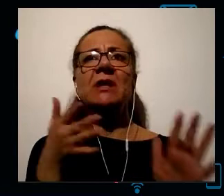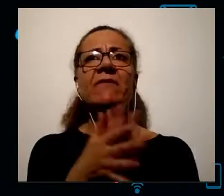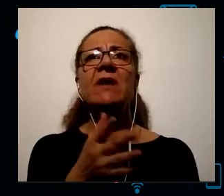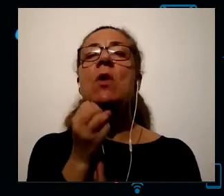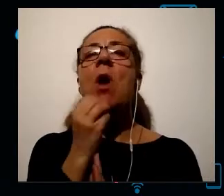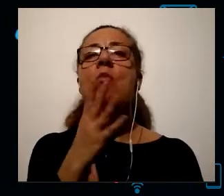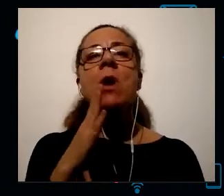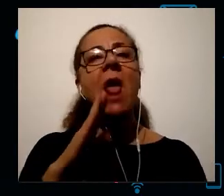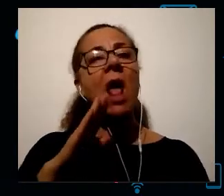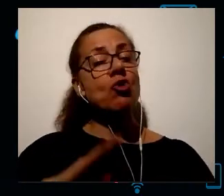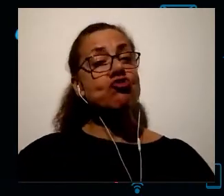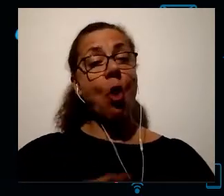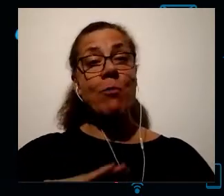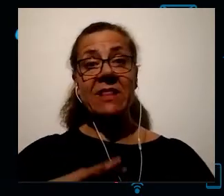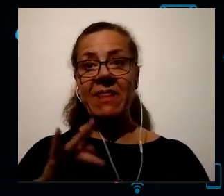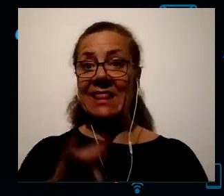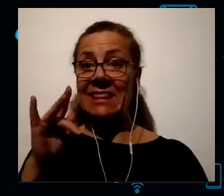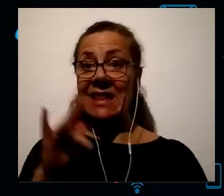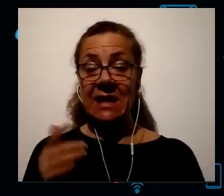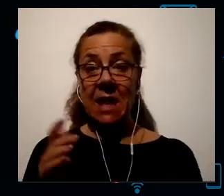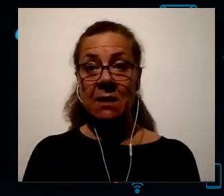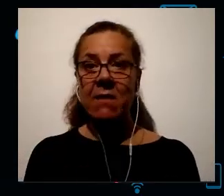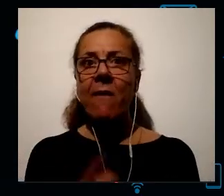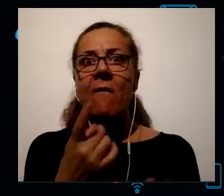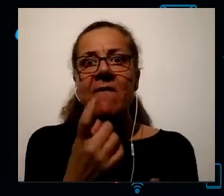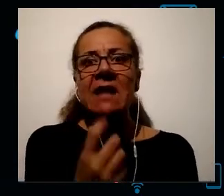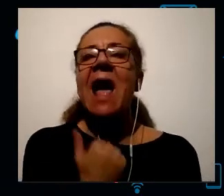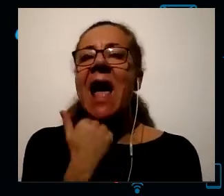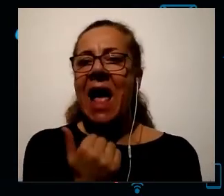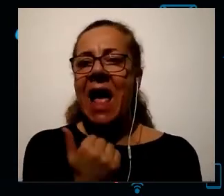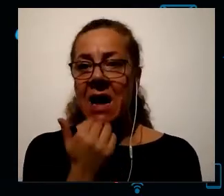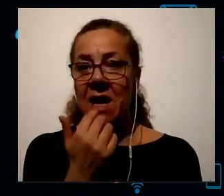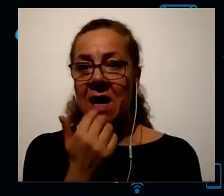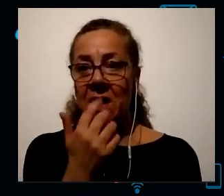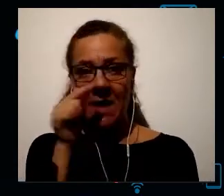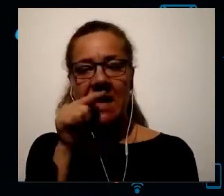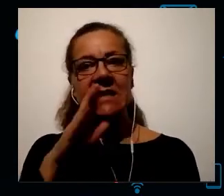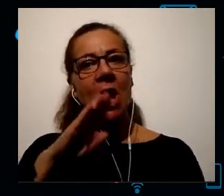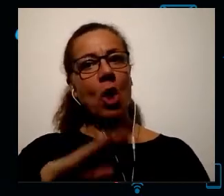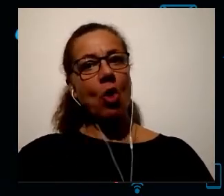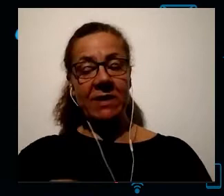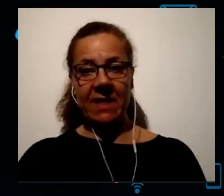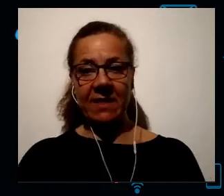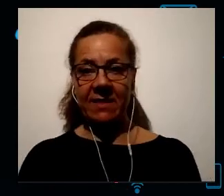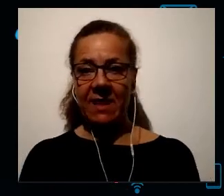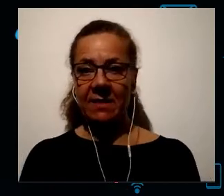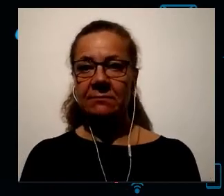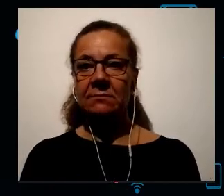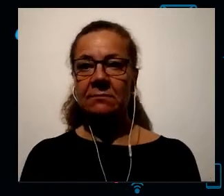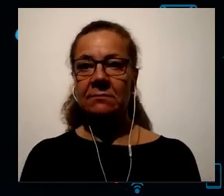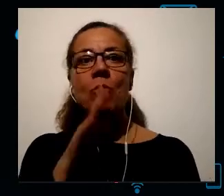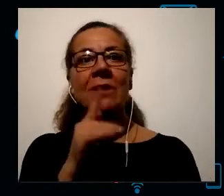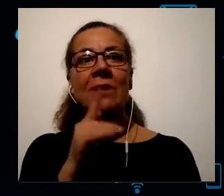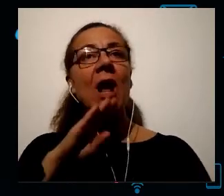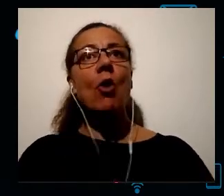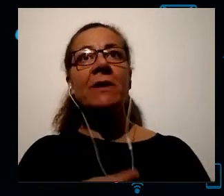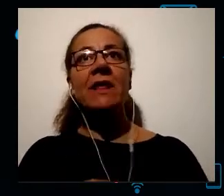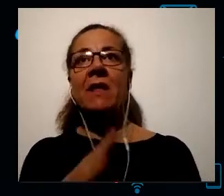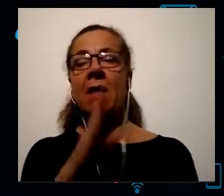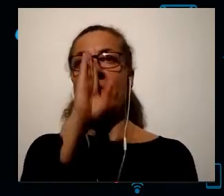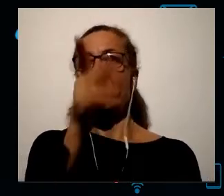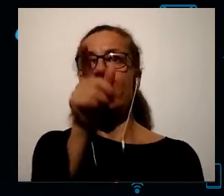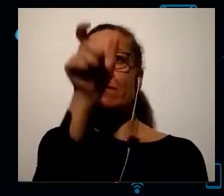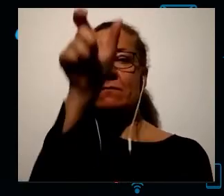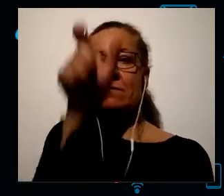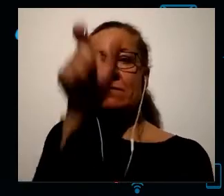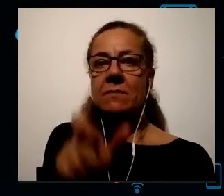competencia digital pues estaría faltando no salgo en esa competencia porque la competencia y señala a alguien para alguien para que